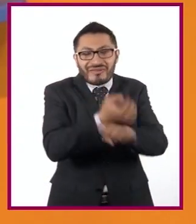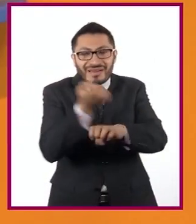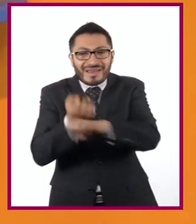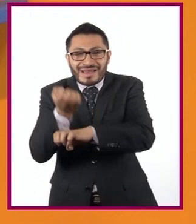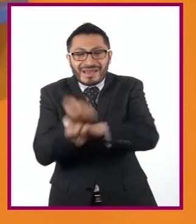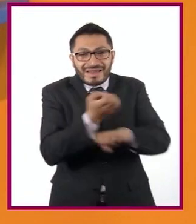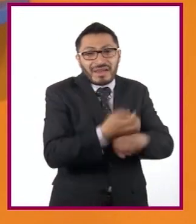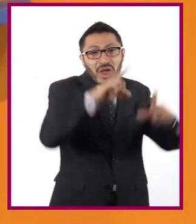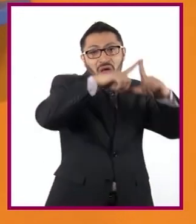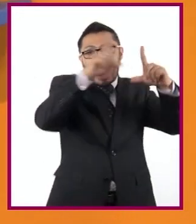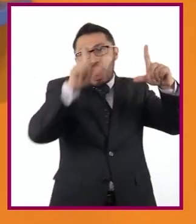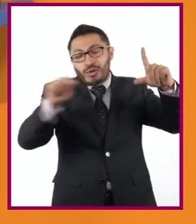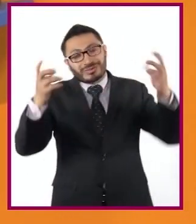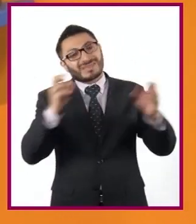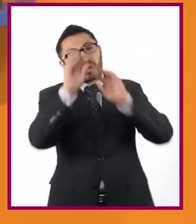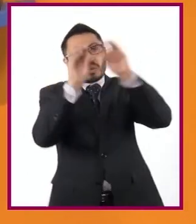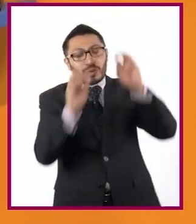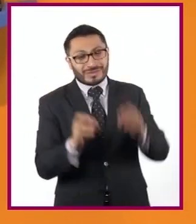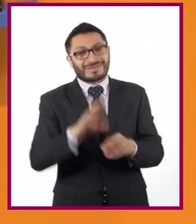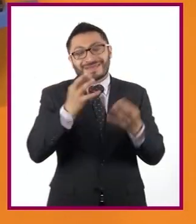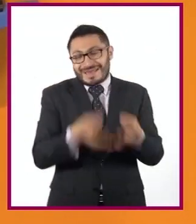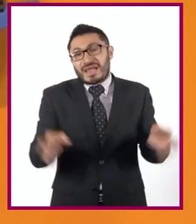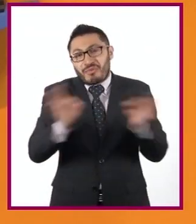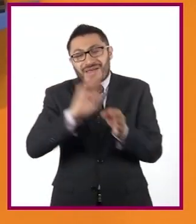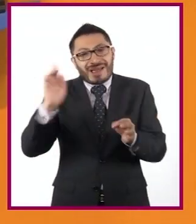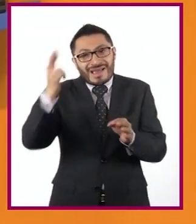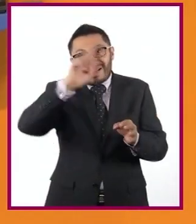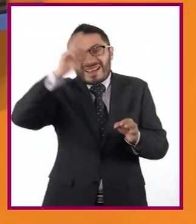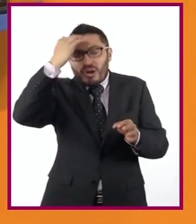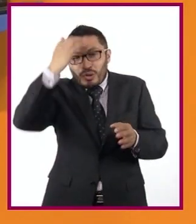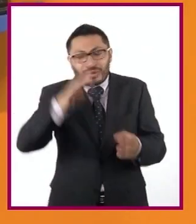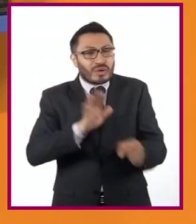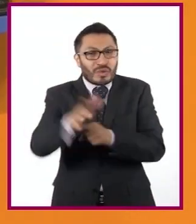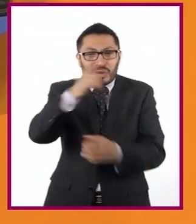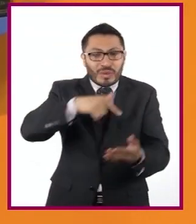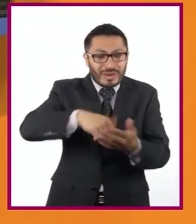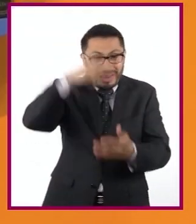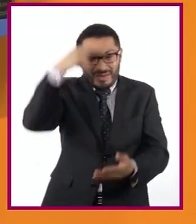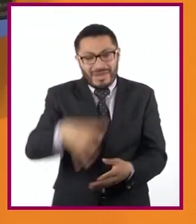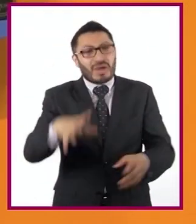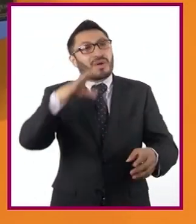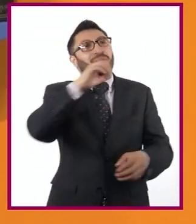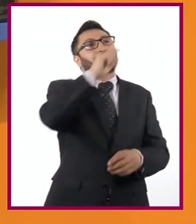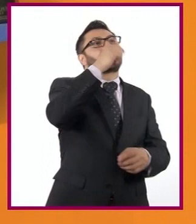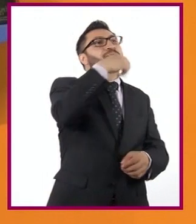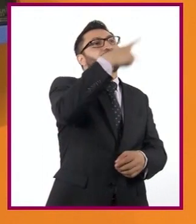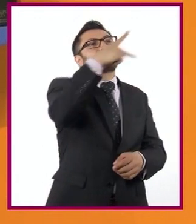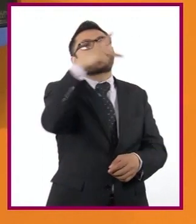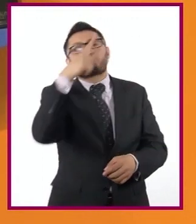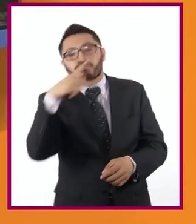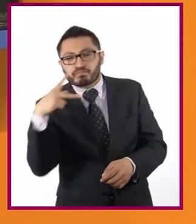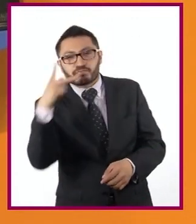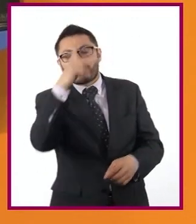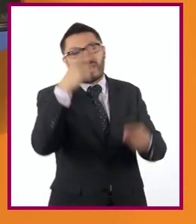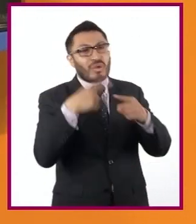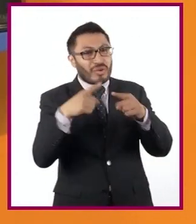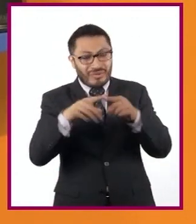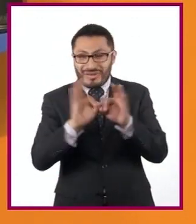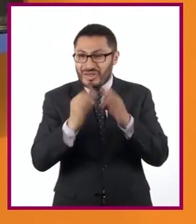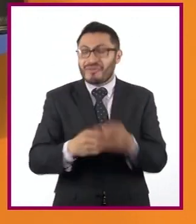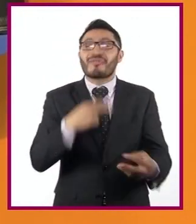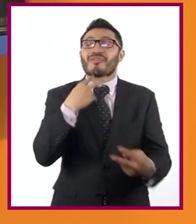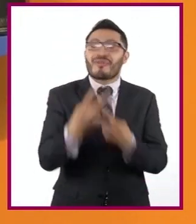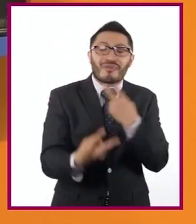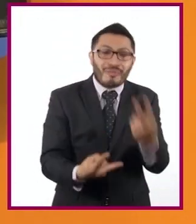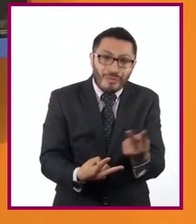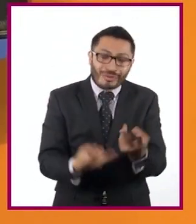importante reconocer las zonas de México, en donde cada cual tiene su propia variante, es decir, su manera particular de nombrar,